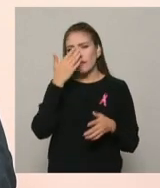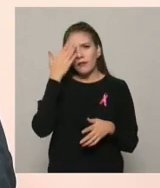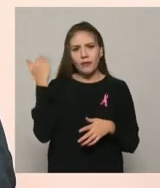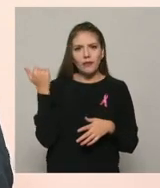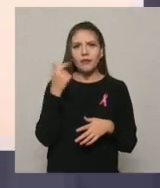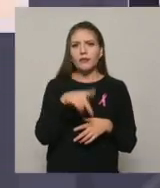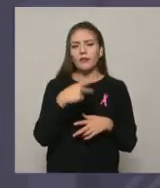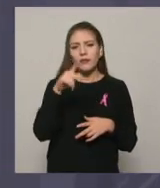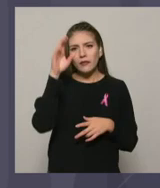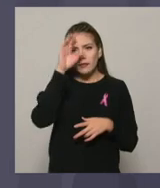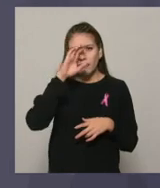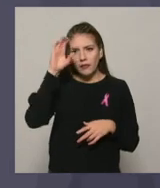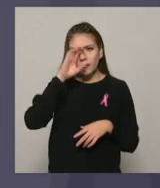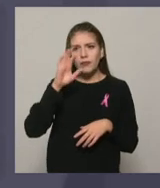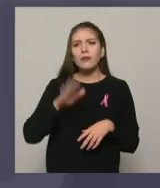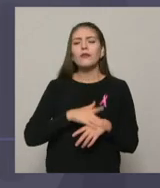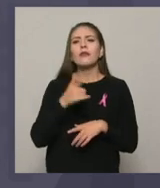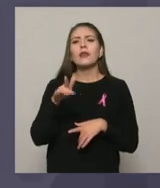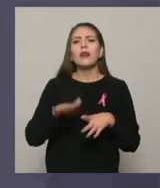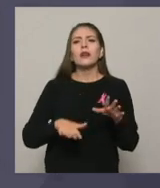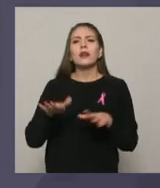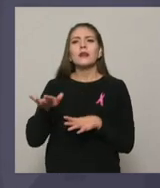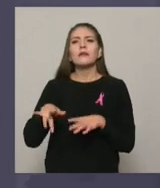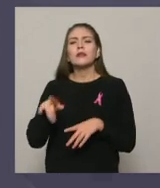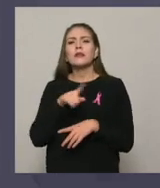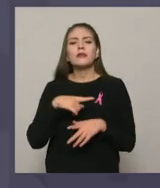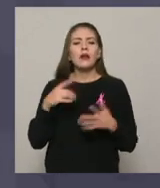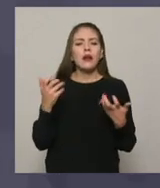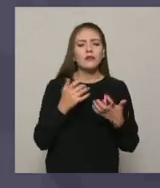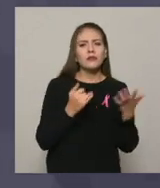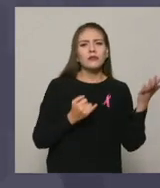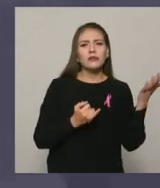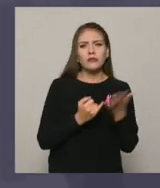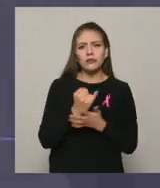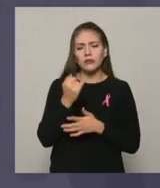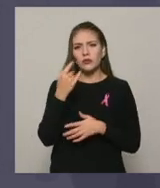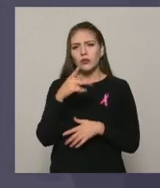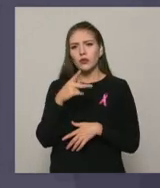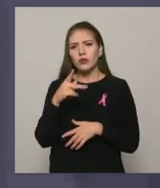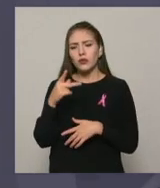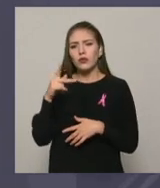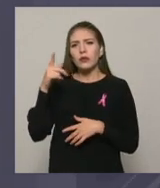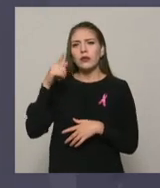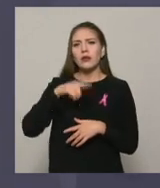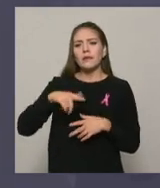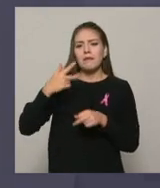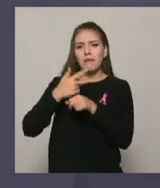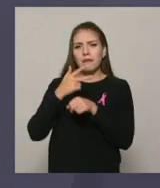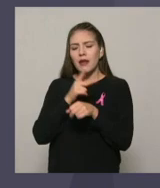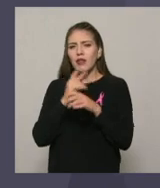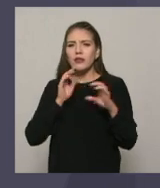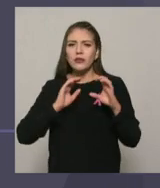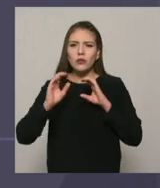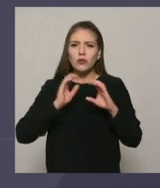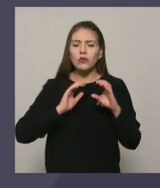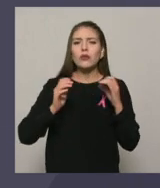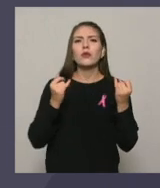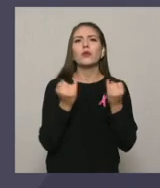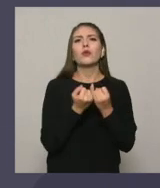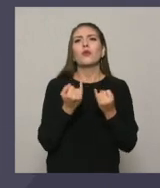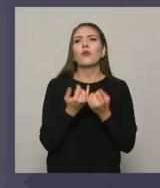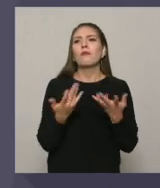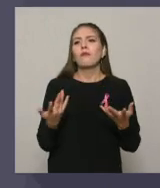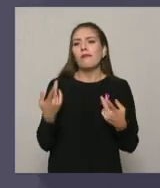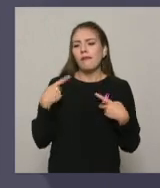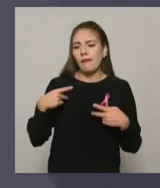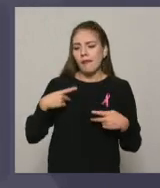toman decisiones al interior de los medios, y el analfabetismo científico de quienes gobiernan, y también,